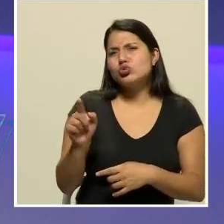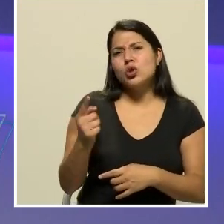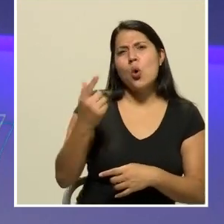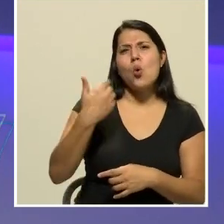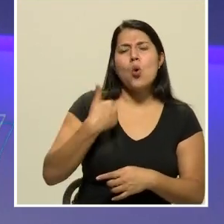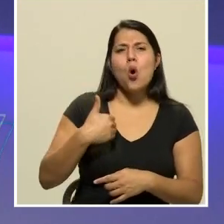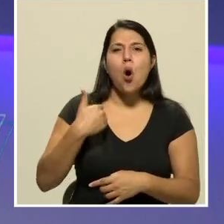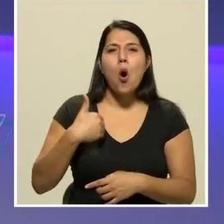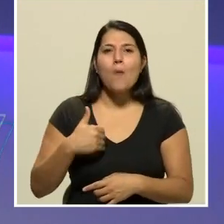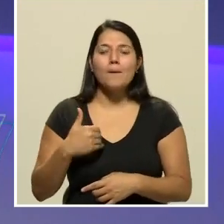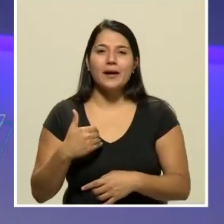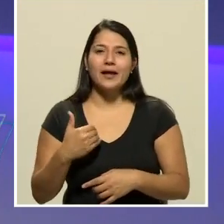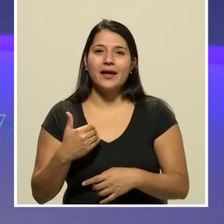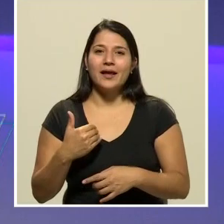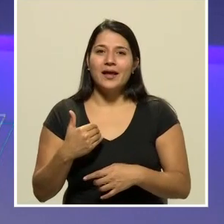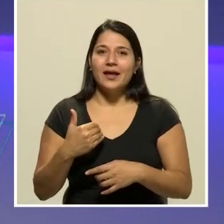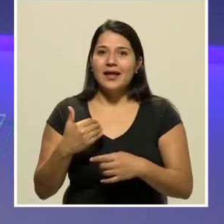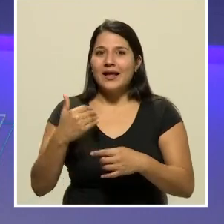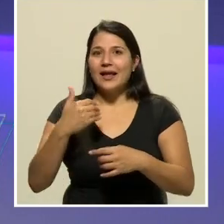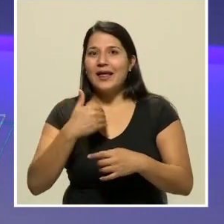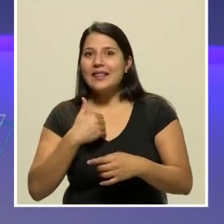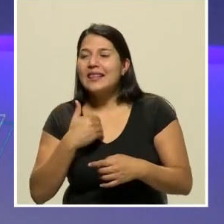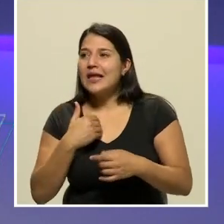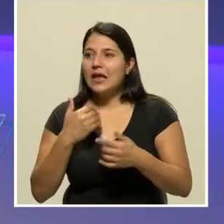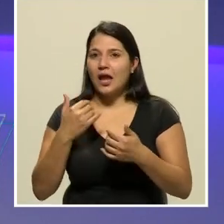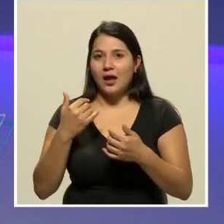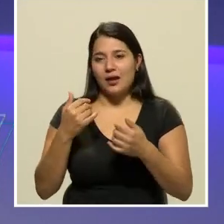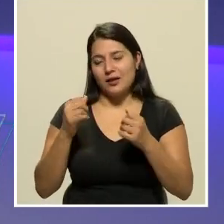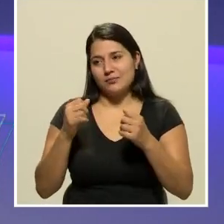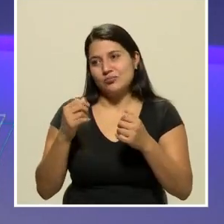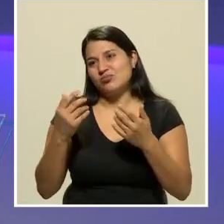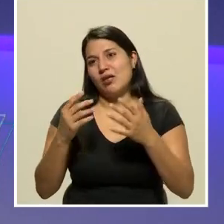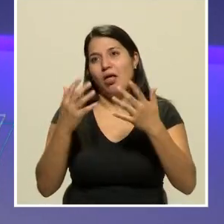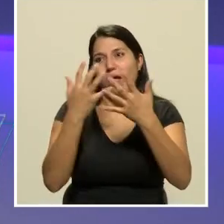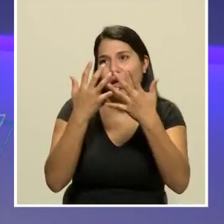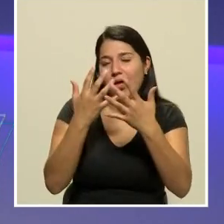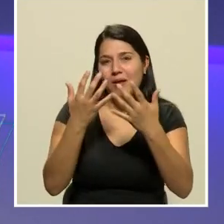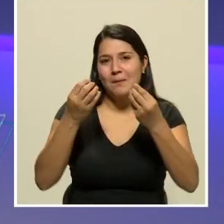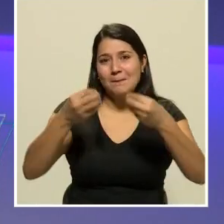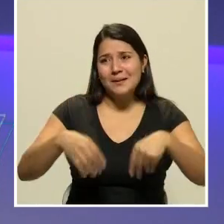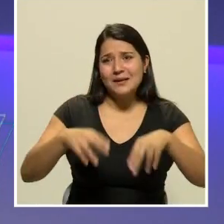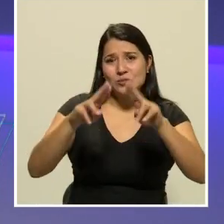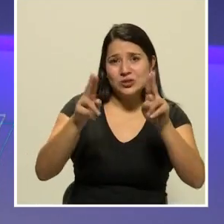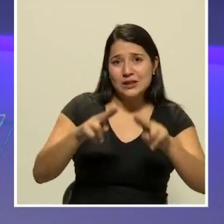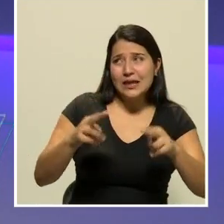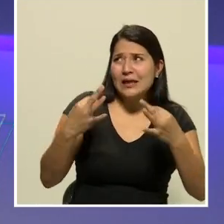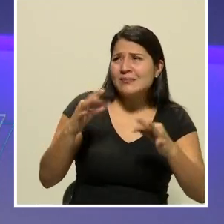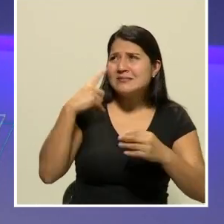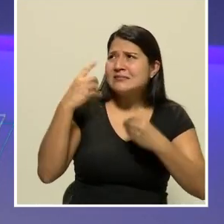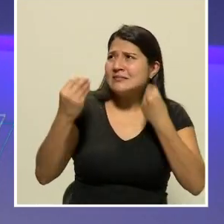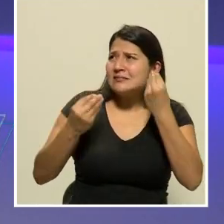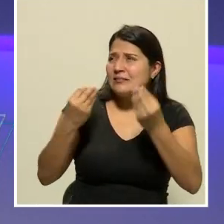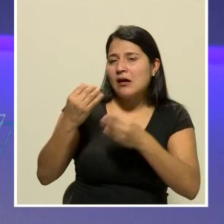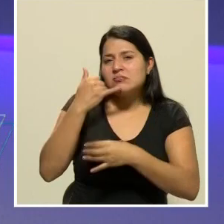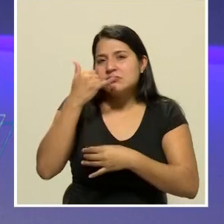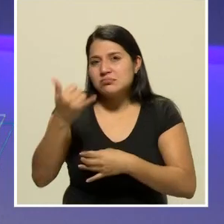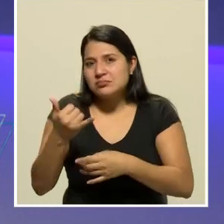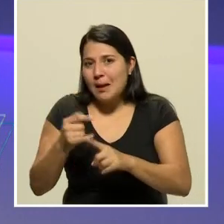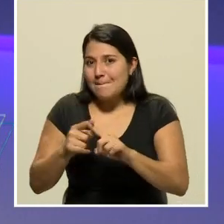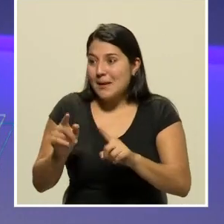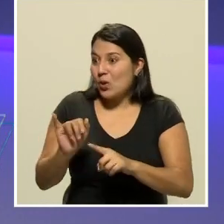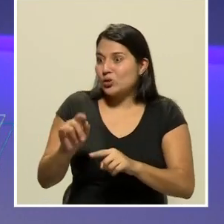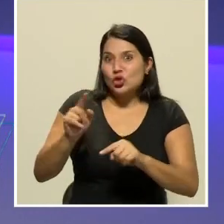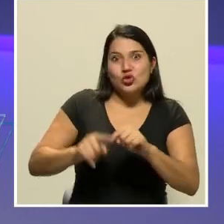muchos recursos y aquí estamos tratando de salvar la crisis, ¿verdad? Así es. Pero eso no es así de fácil en una escuela donde usted